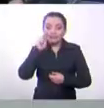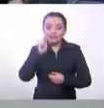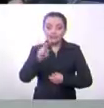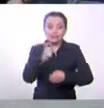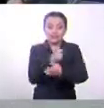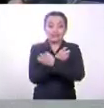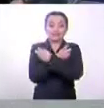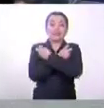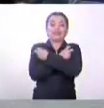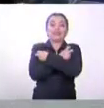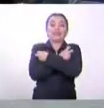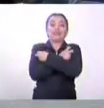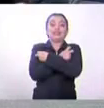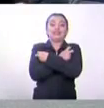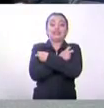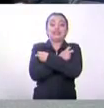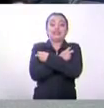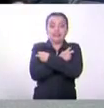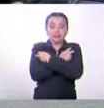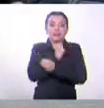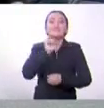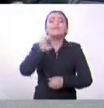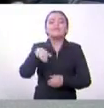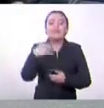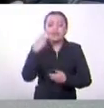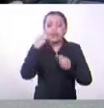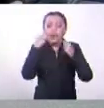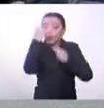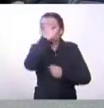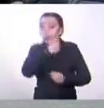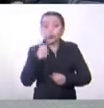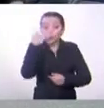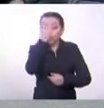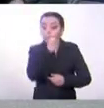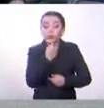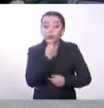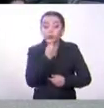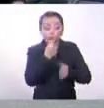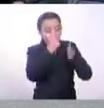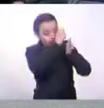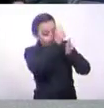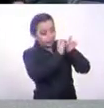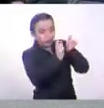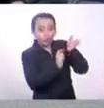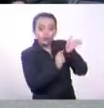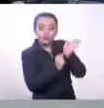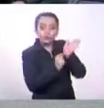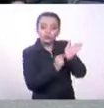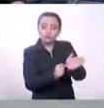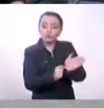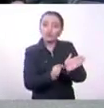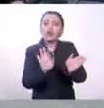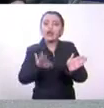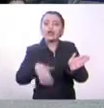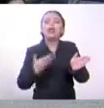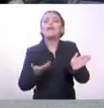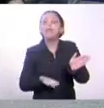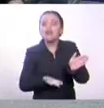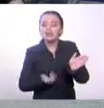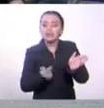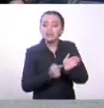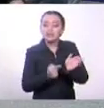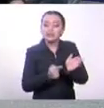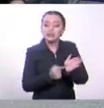dice y nos dice, niños y niñas, que es peligro, que no podemos cruzar, que no podemos ¿Por hacer qué? alguna cosa. ¿Y qué pasa si cruzamos? Nuestra